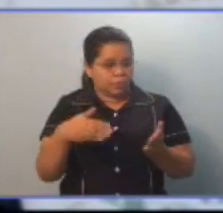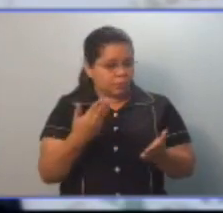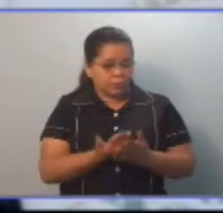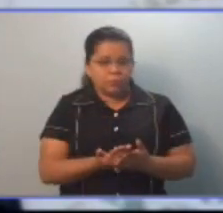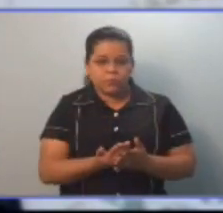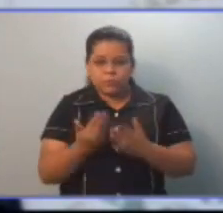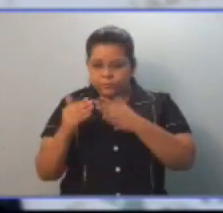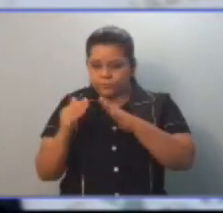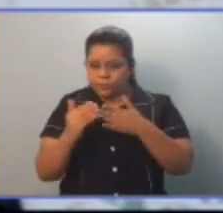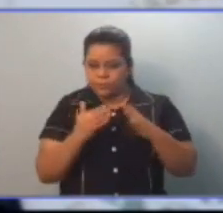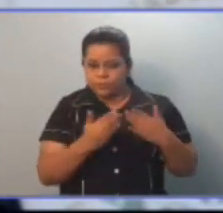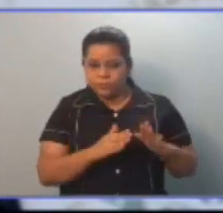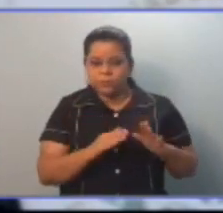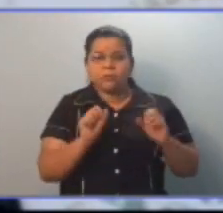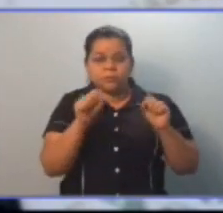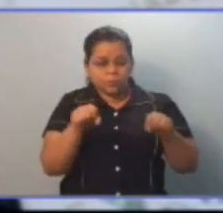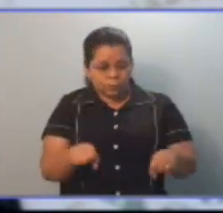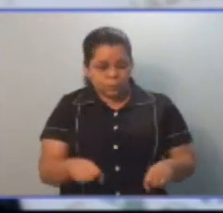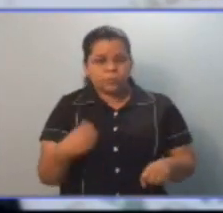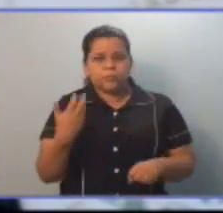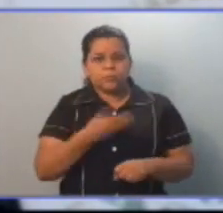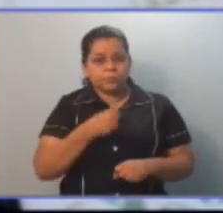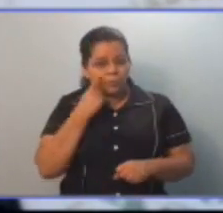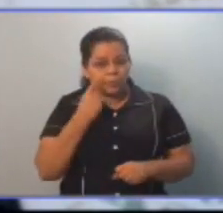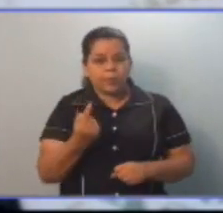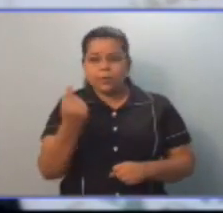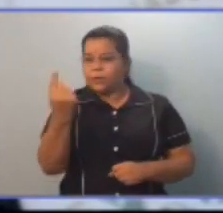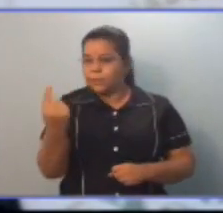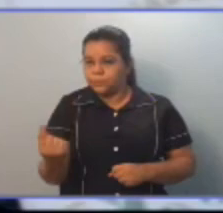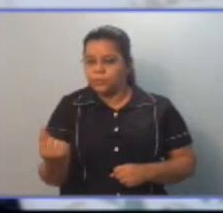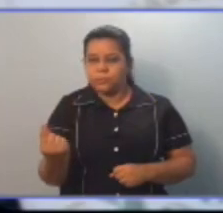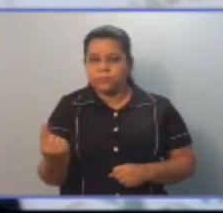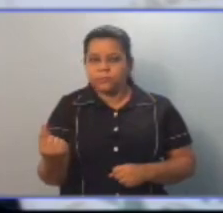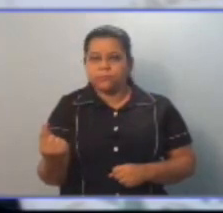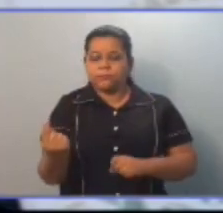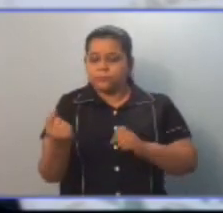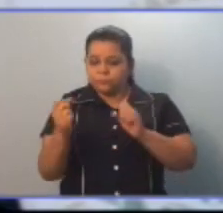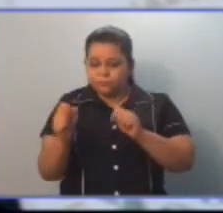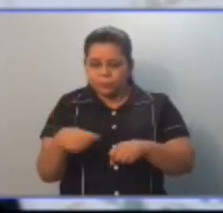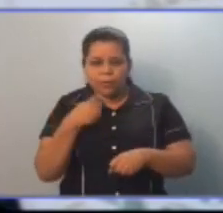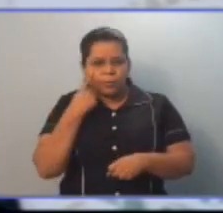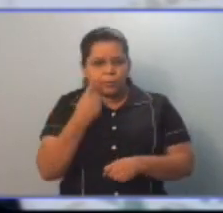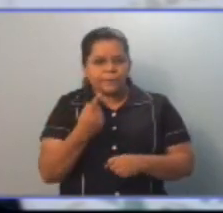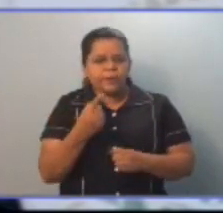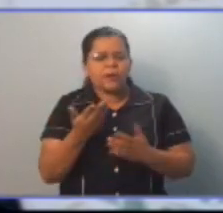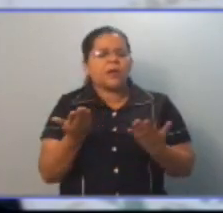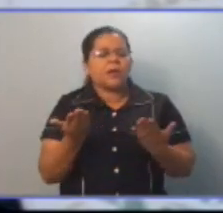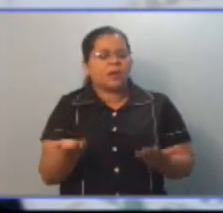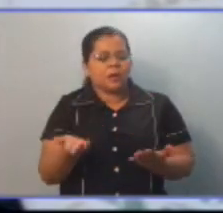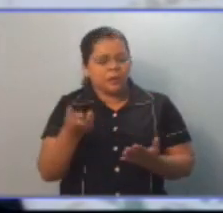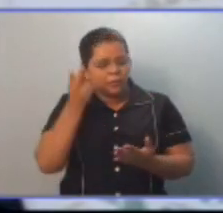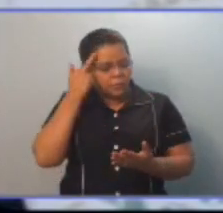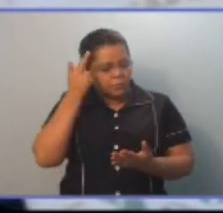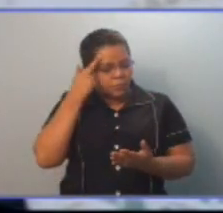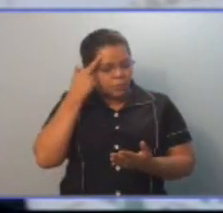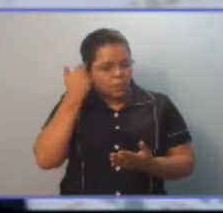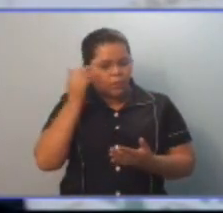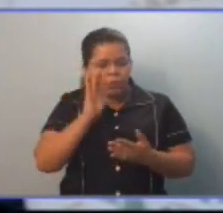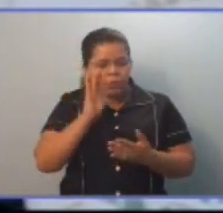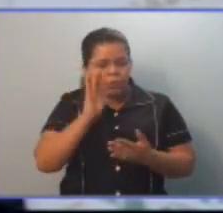civil, se pueda ver, que el ciudadano pueda ver cuál es la razón que sustenta su